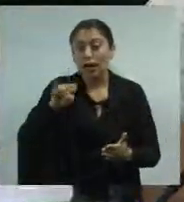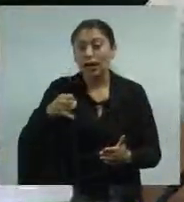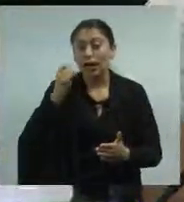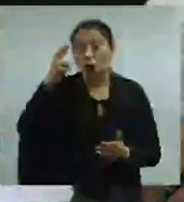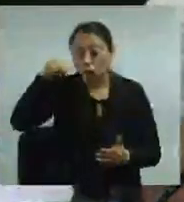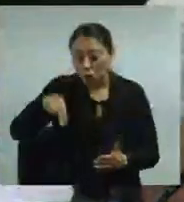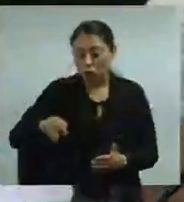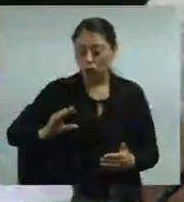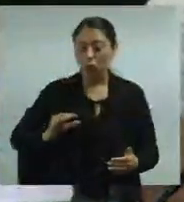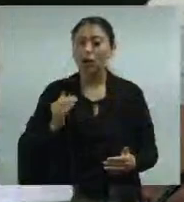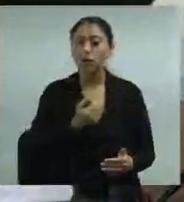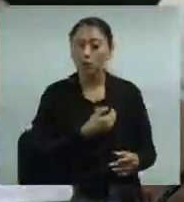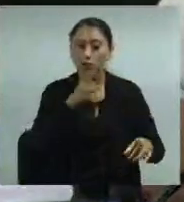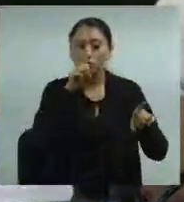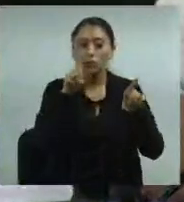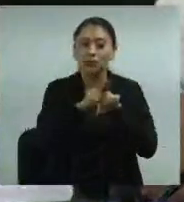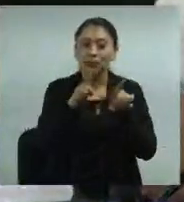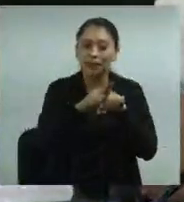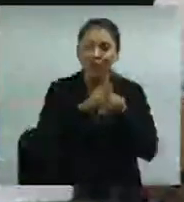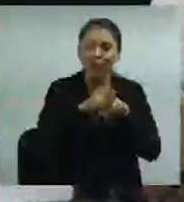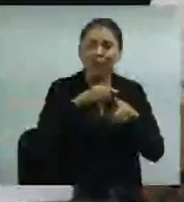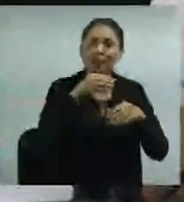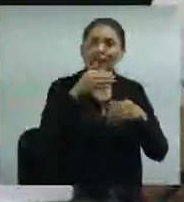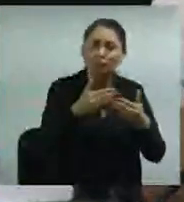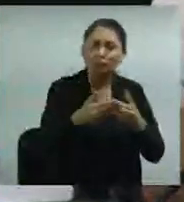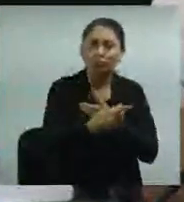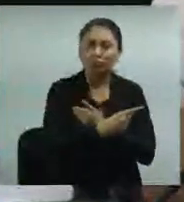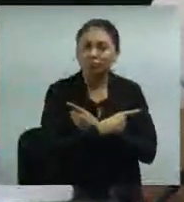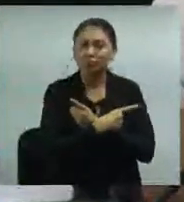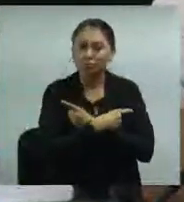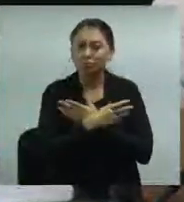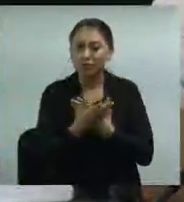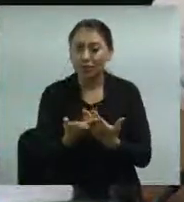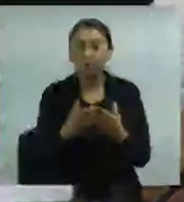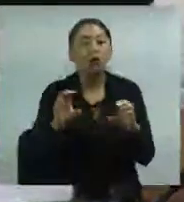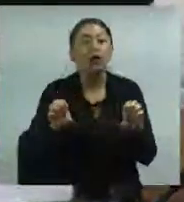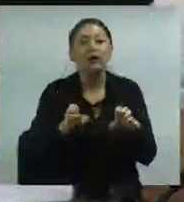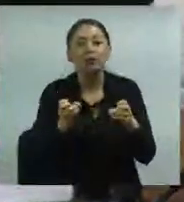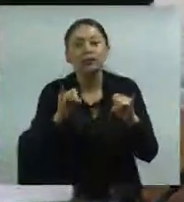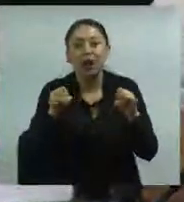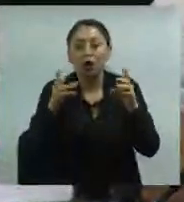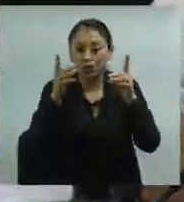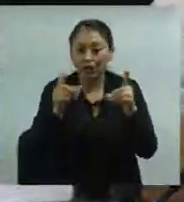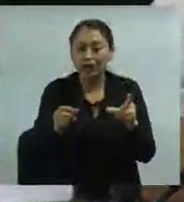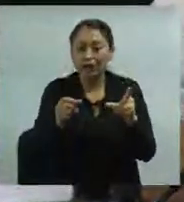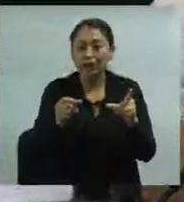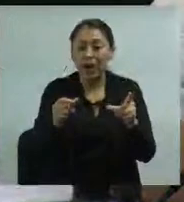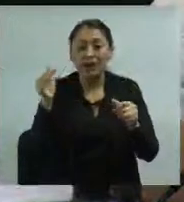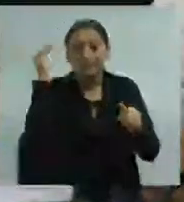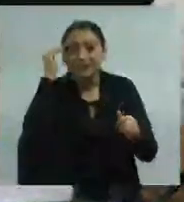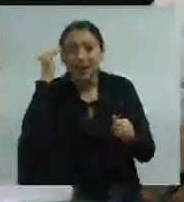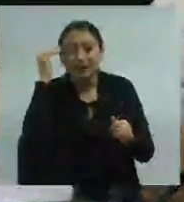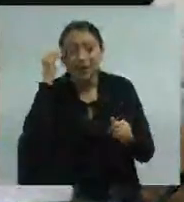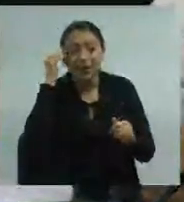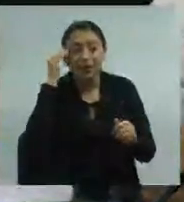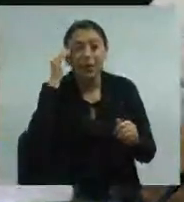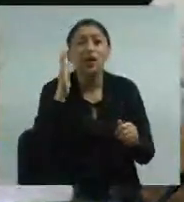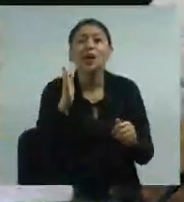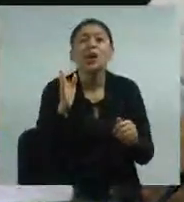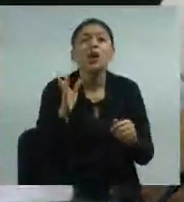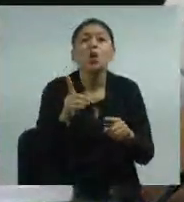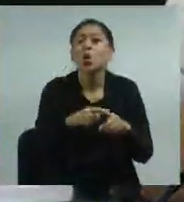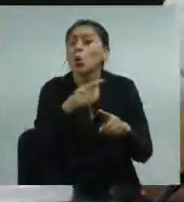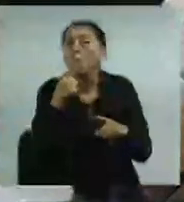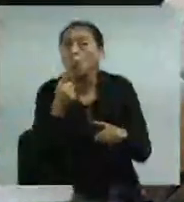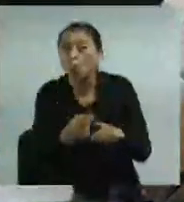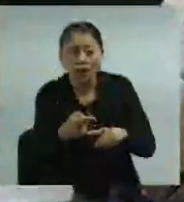República va a estar en un proceso de receso. Tendría que la Junta Directiva tener claridad en qué momento va a convocar a una